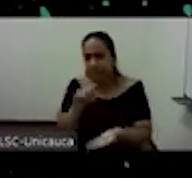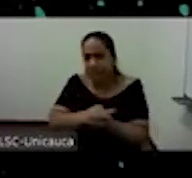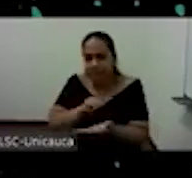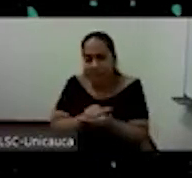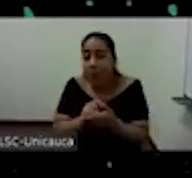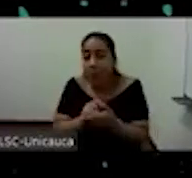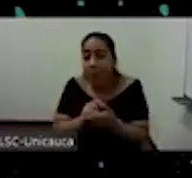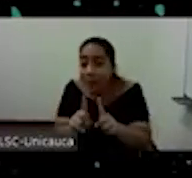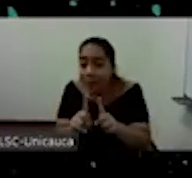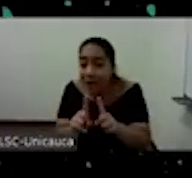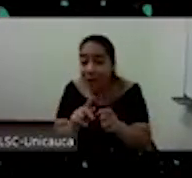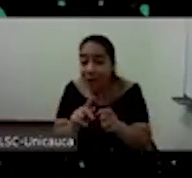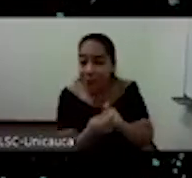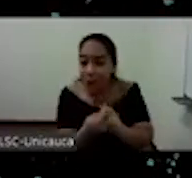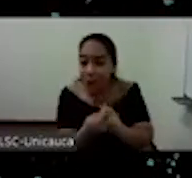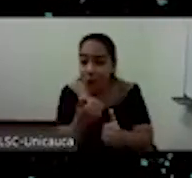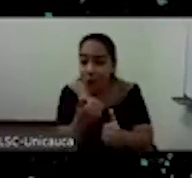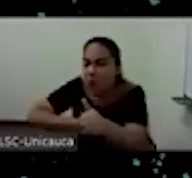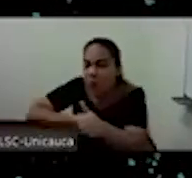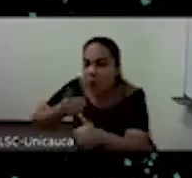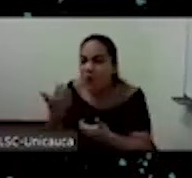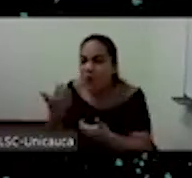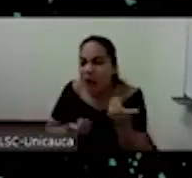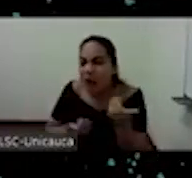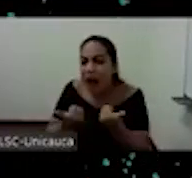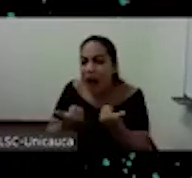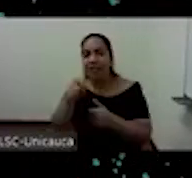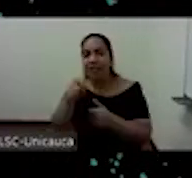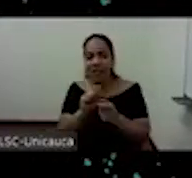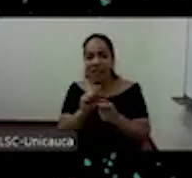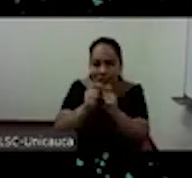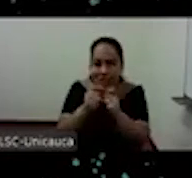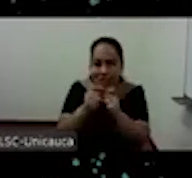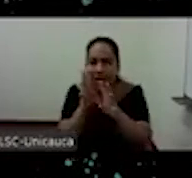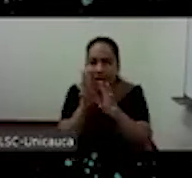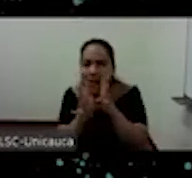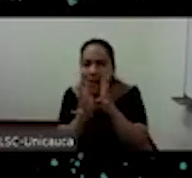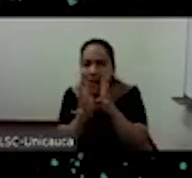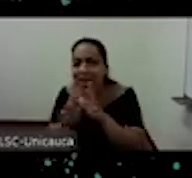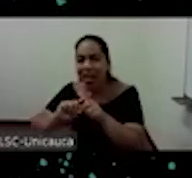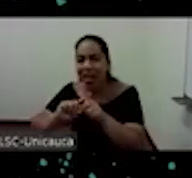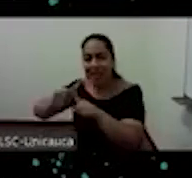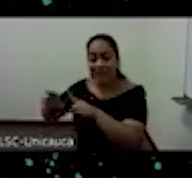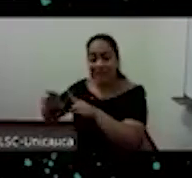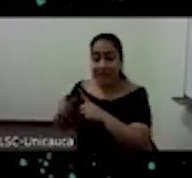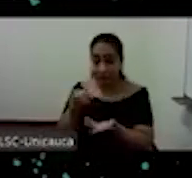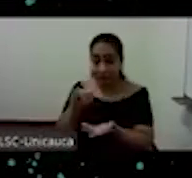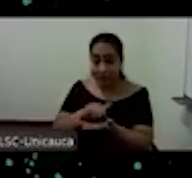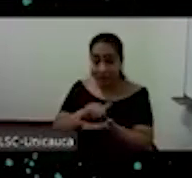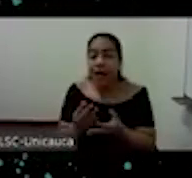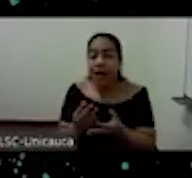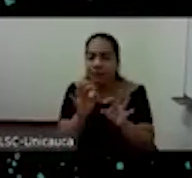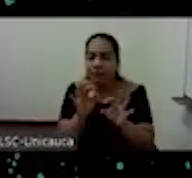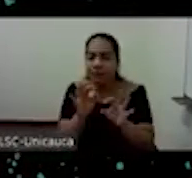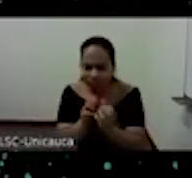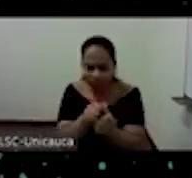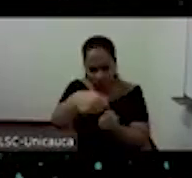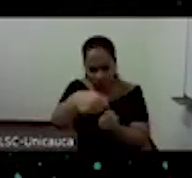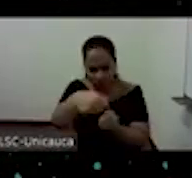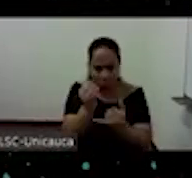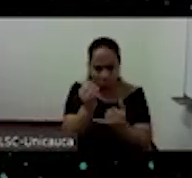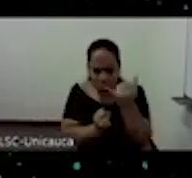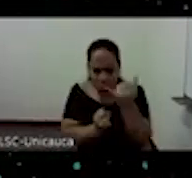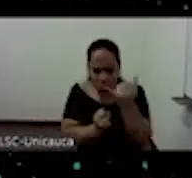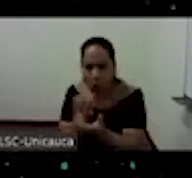Sin embargo, cada tejido denota ciertas particularidades que son impresas por quien